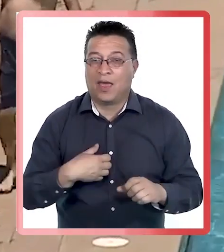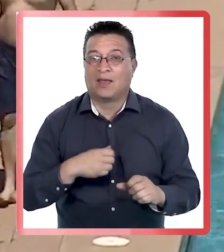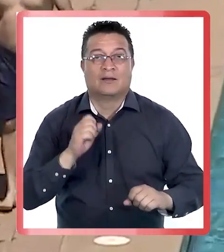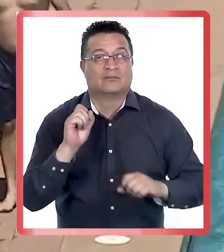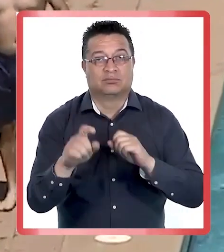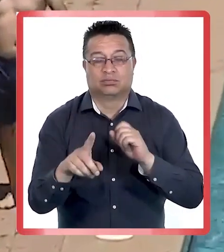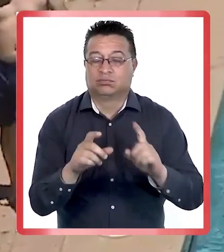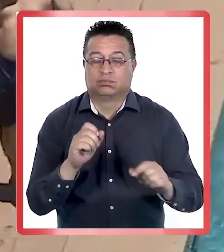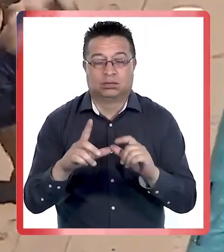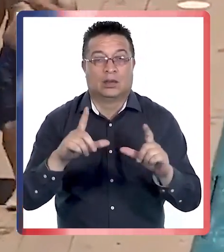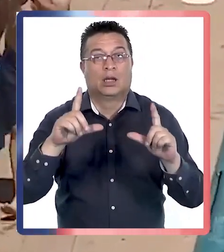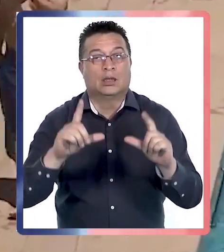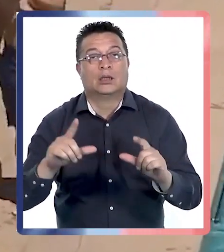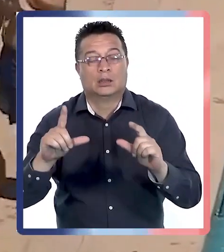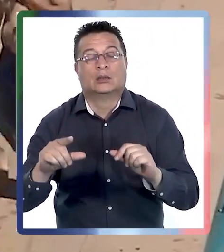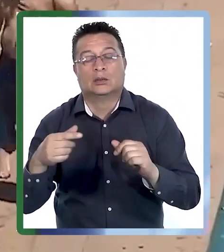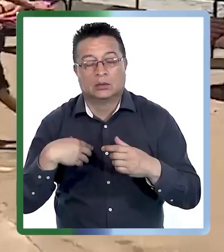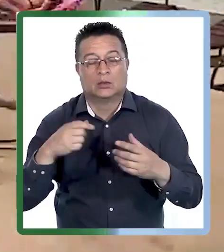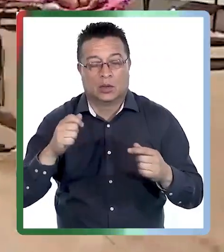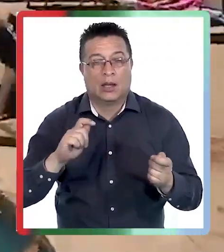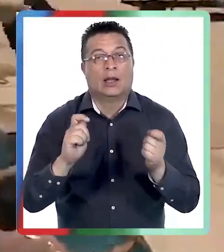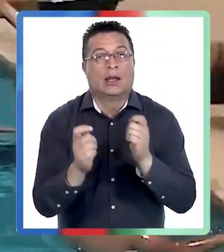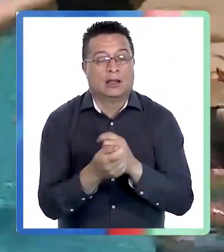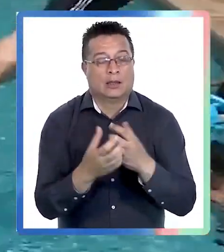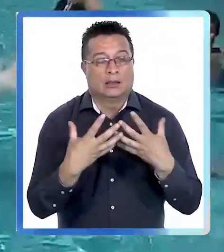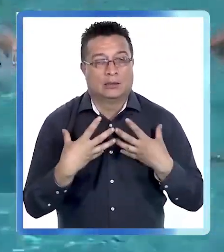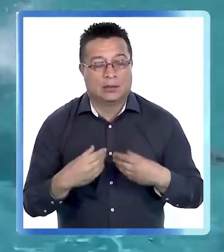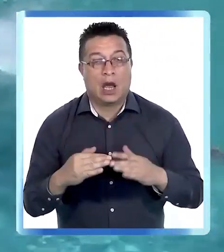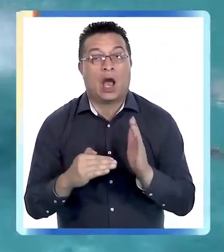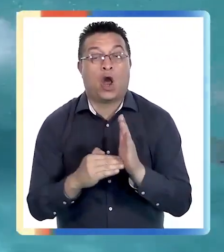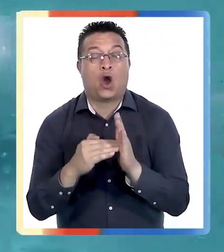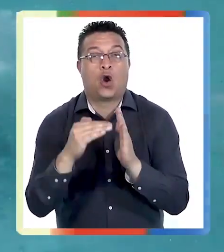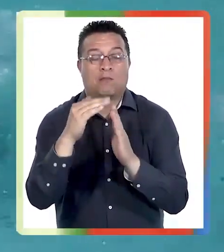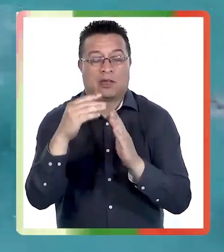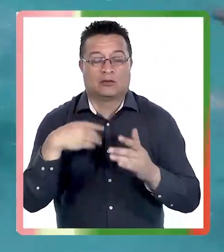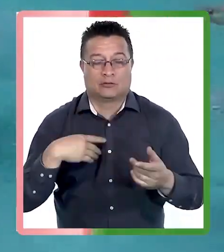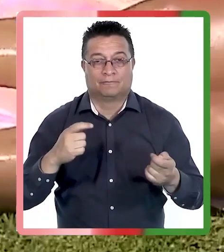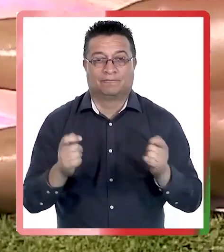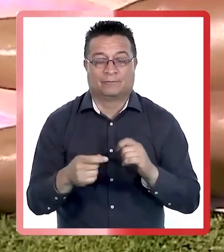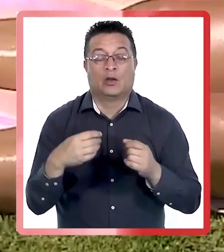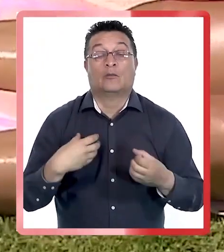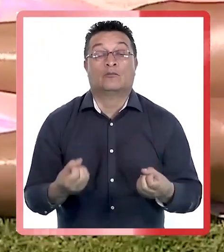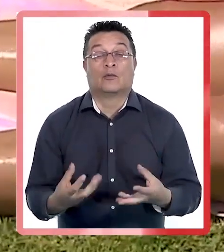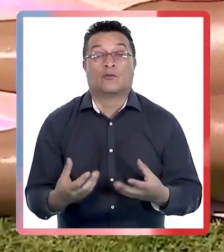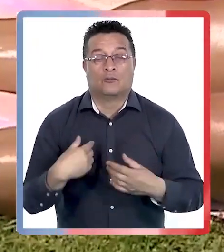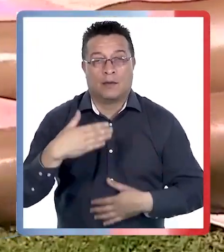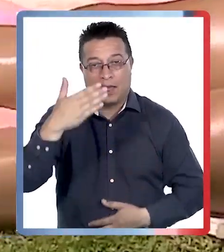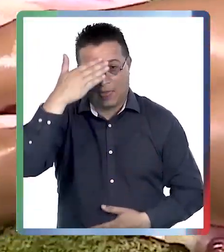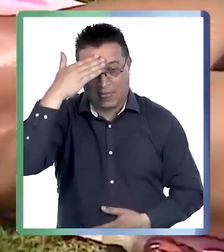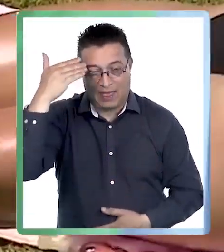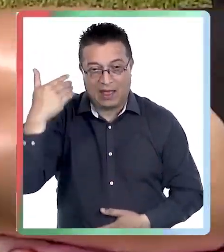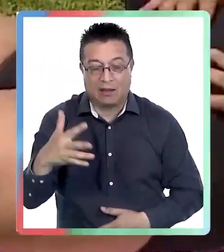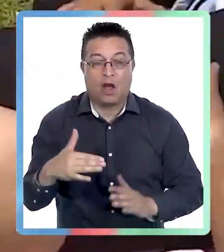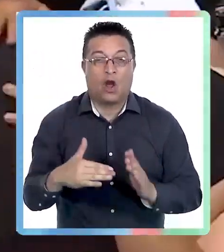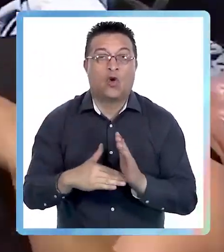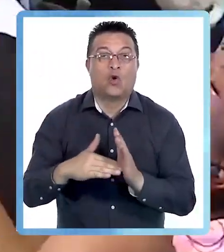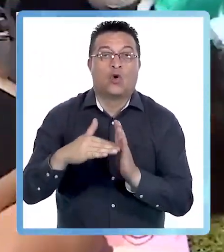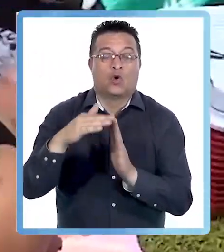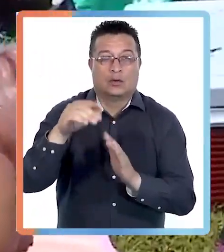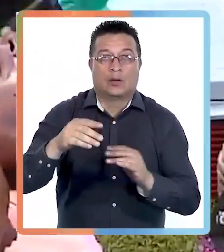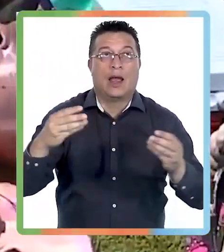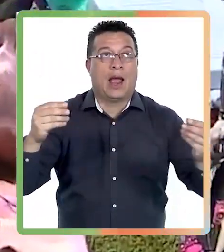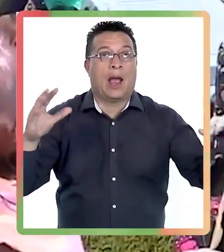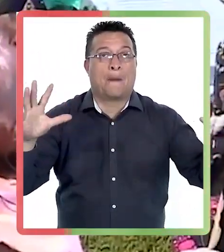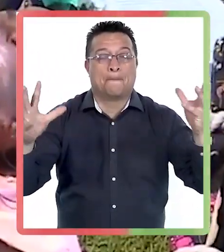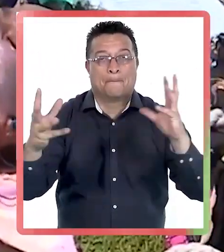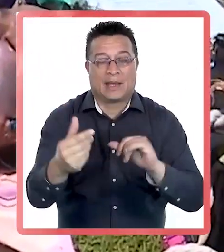capaz de amortiguar, de compensar este aumento del metabolismo producido por la temperatura alta en